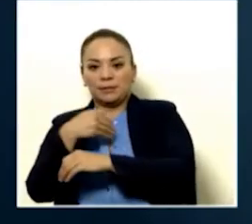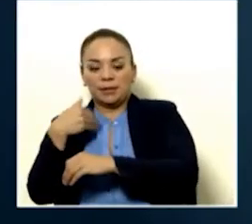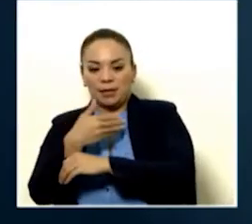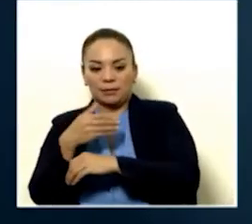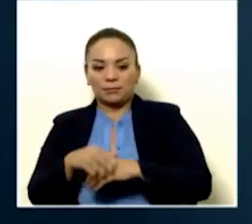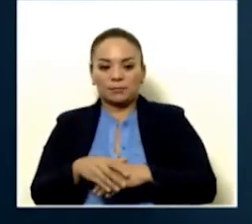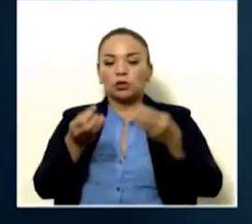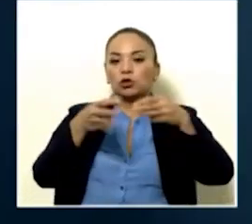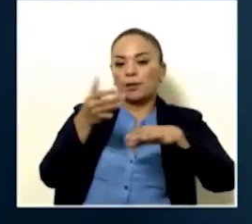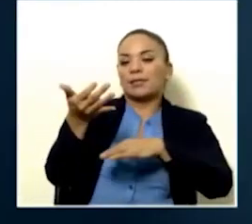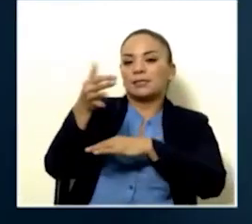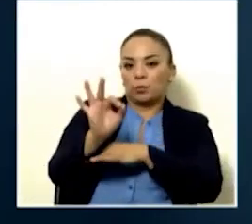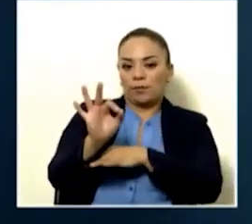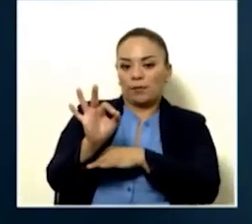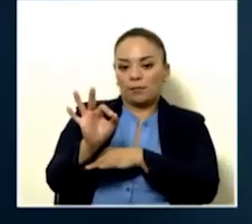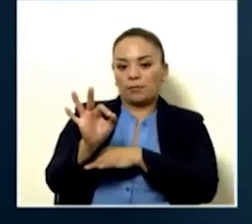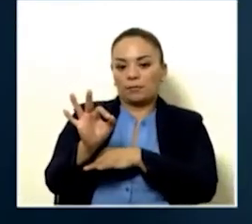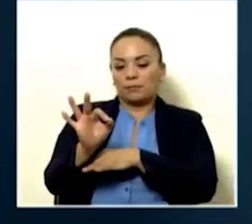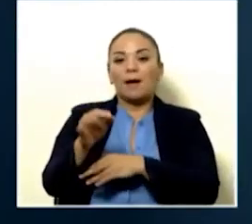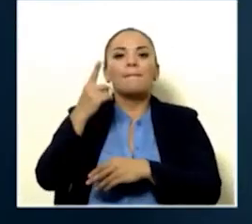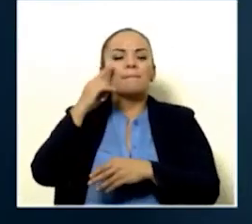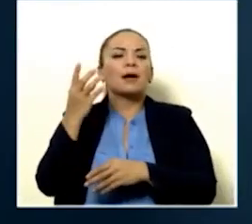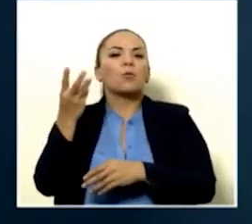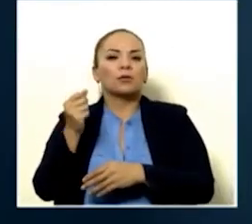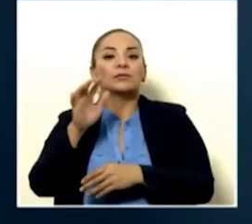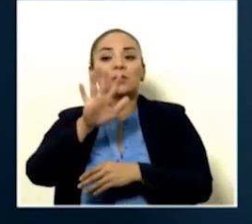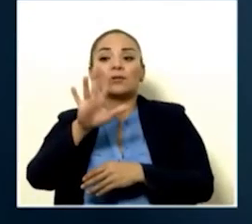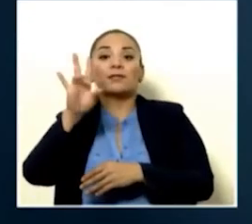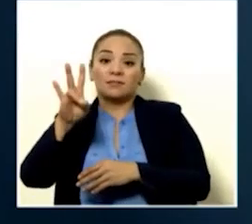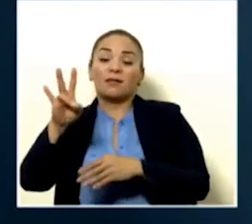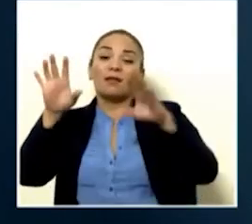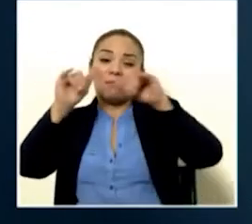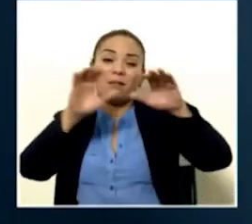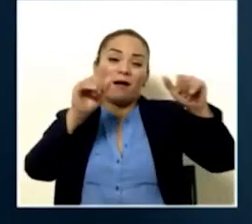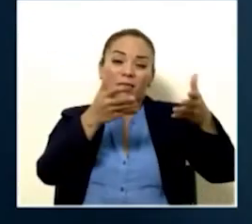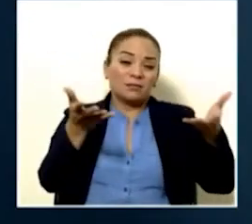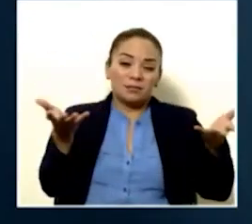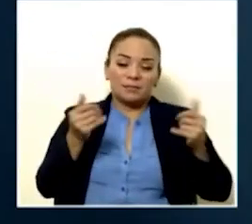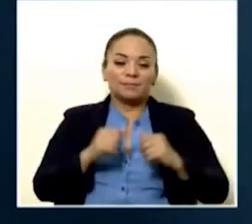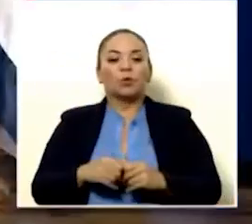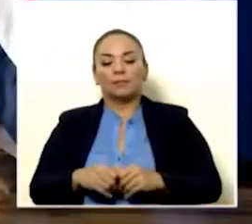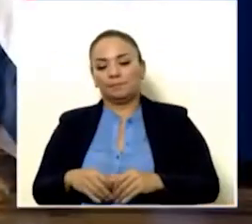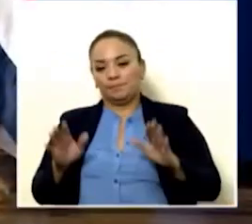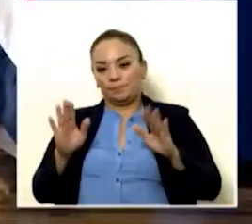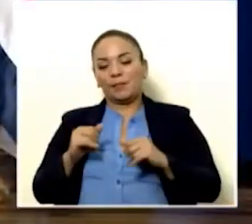Entonces quedan 19. Quedan 19. Para ocupar 57 misiones que tenemos. Sí. Entonces, don Carlos,